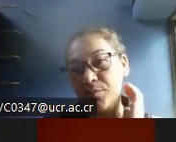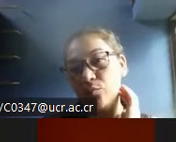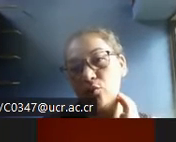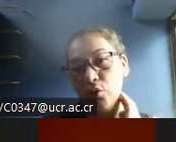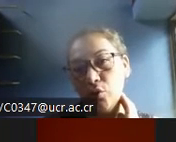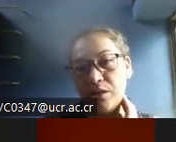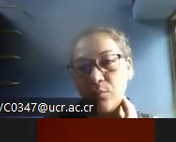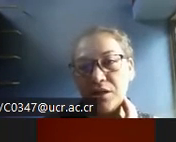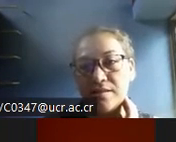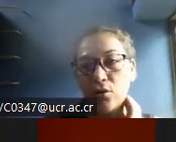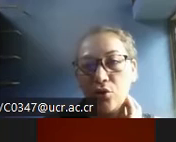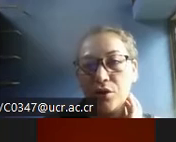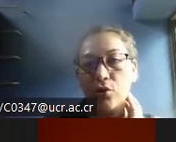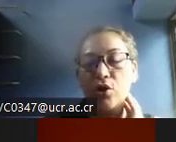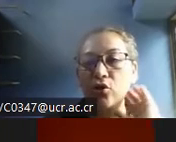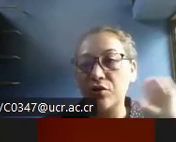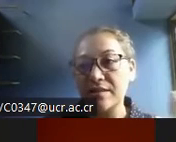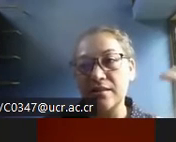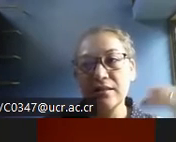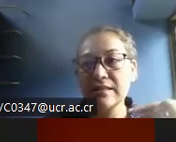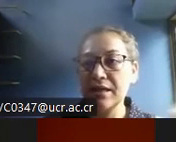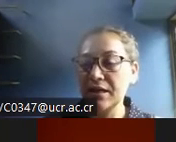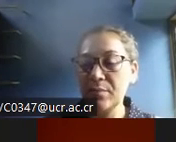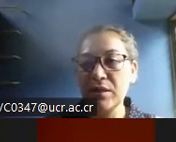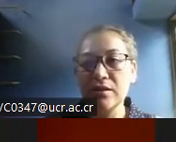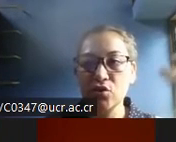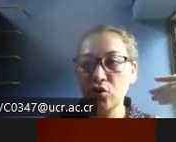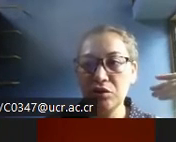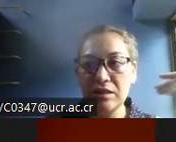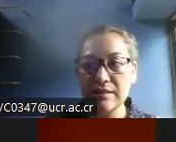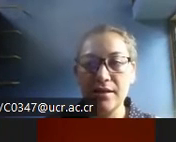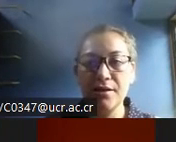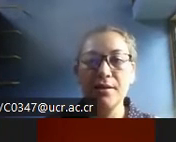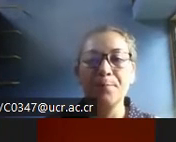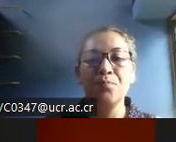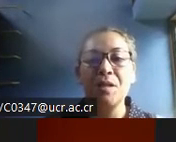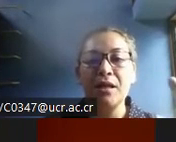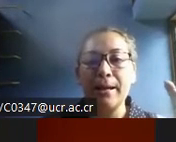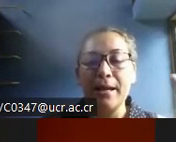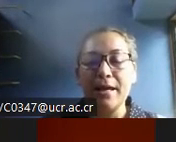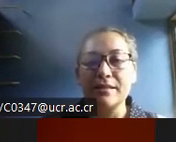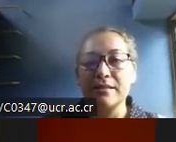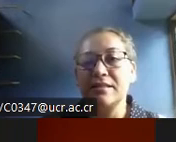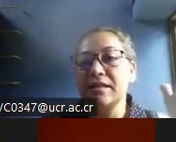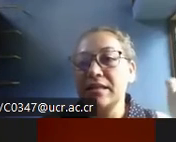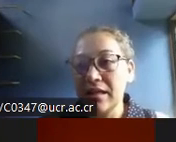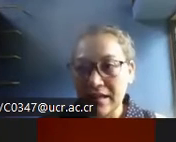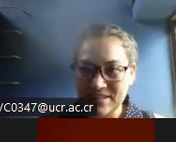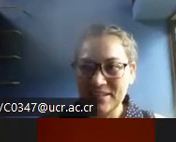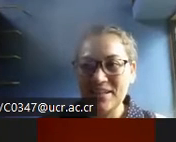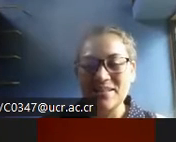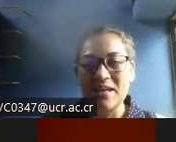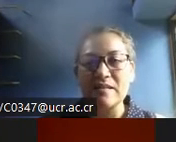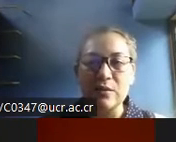a nearpad.com y poner este código. No necesitan descargar la aplicación ni instalar nada. Si